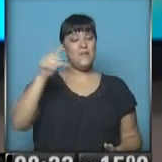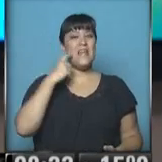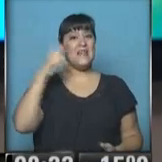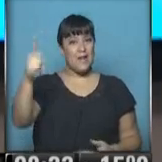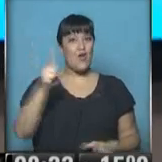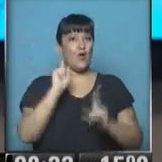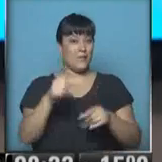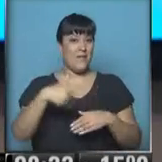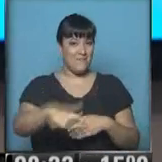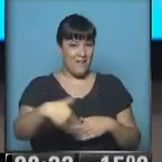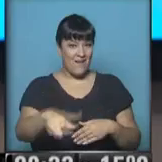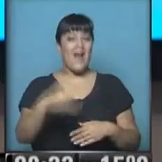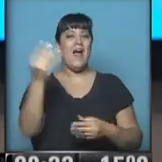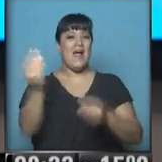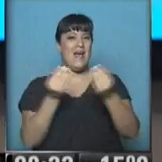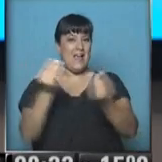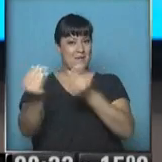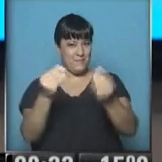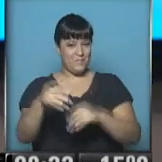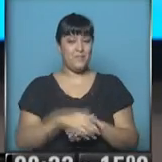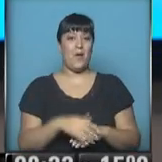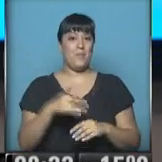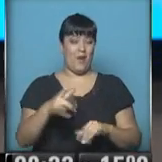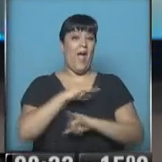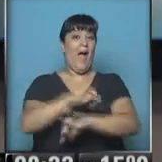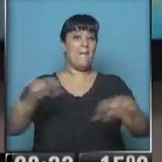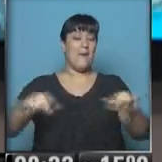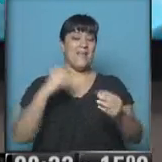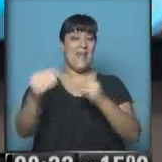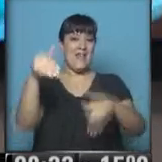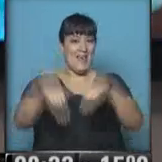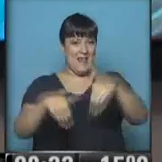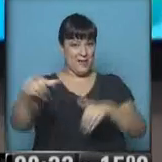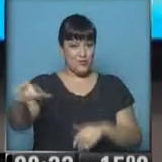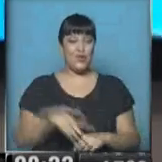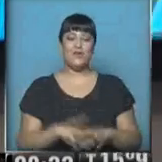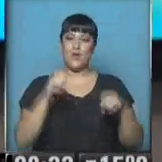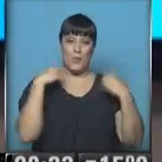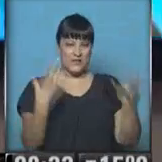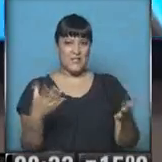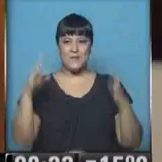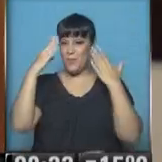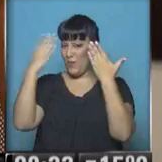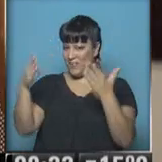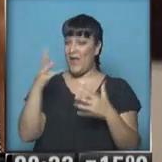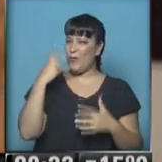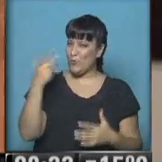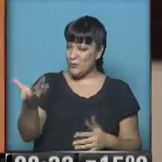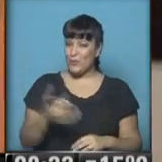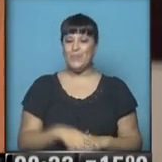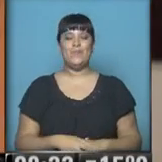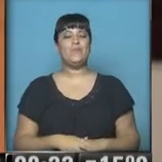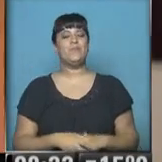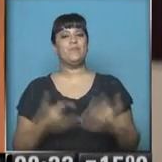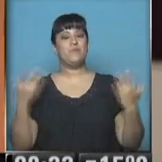bueno precandidato porque ya empezó el año de precampaña electoral un placer que nos acompañe cómo le va bien lourde Buen día un gusto mire hay